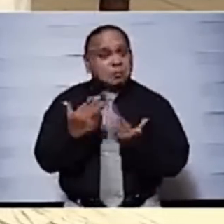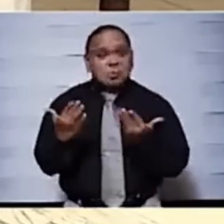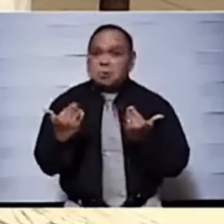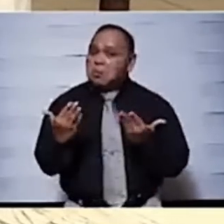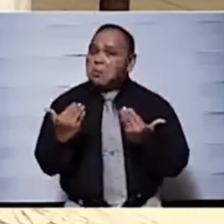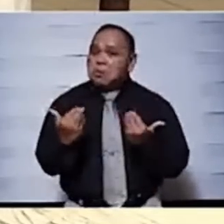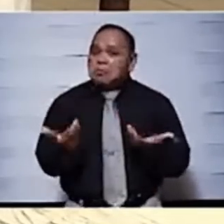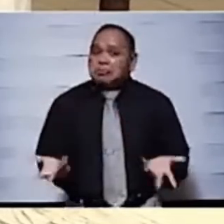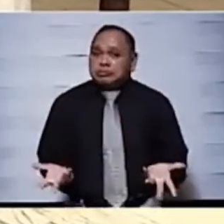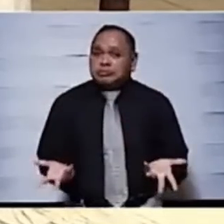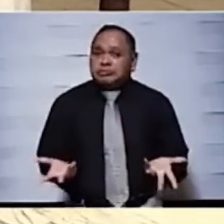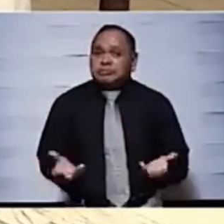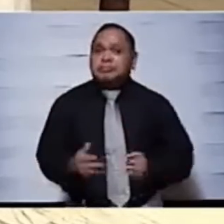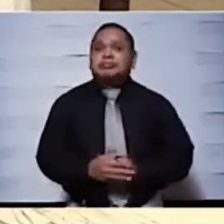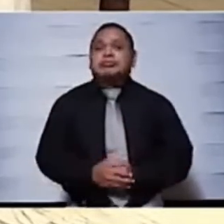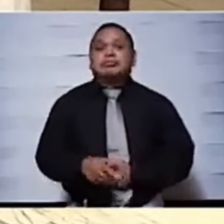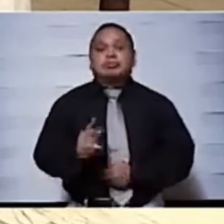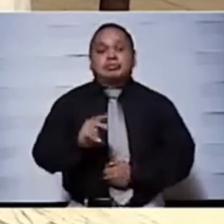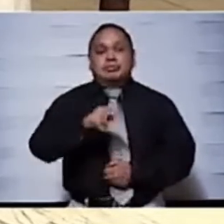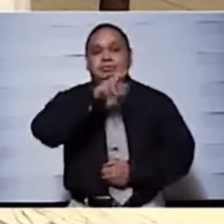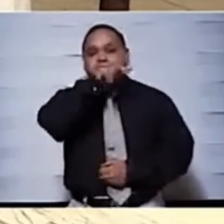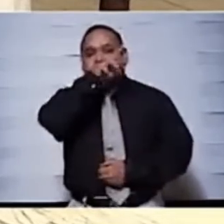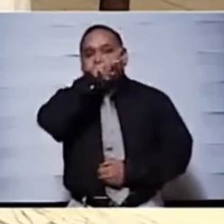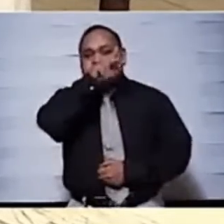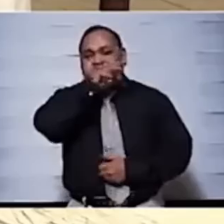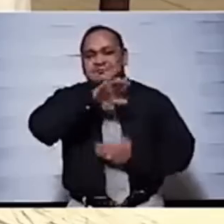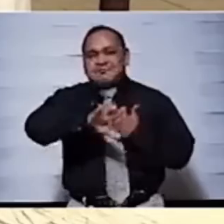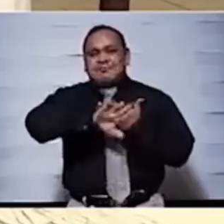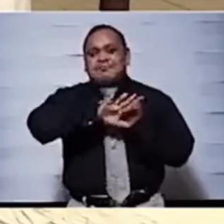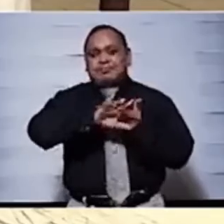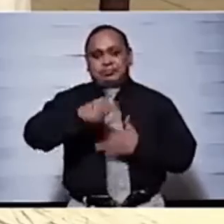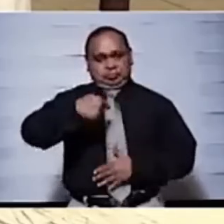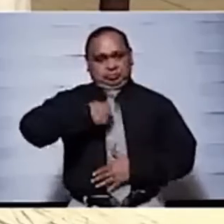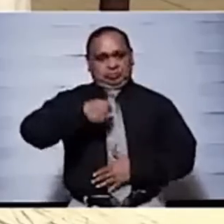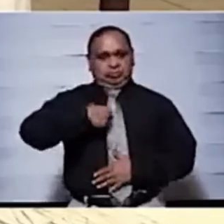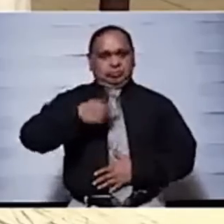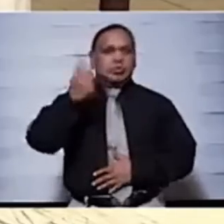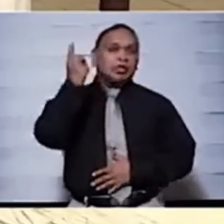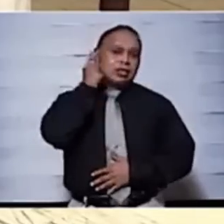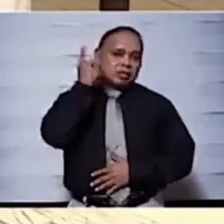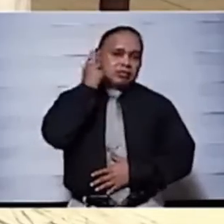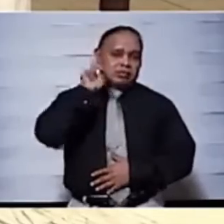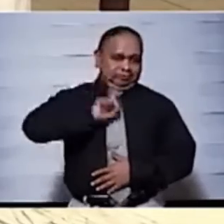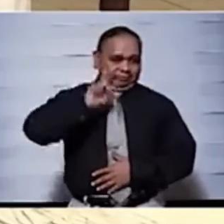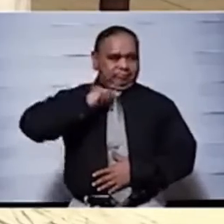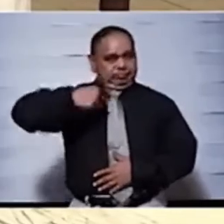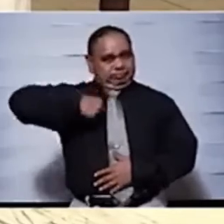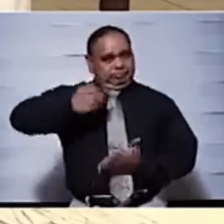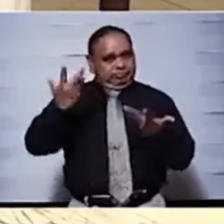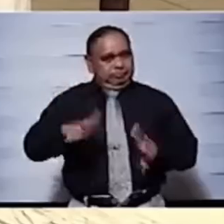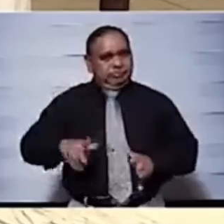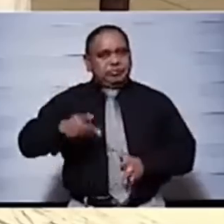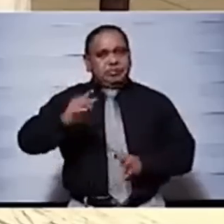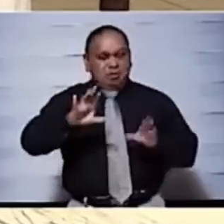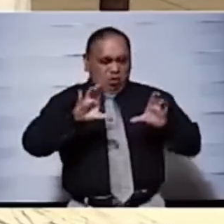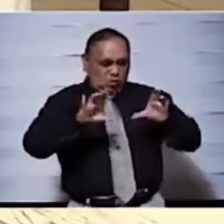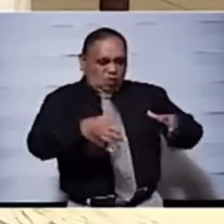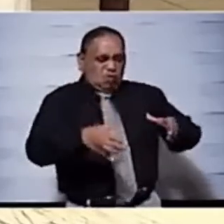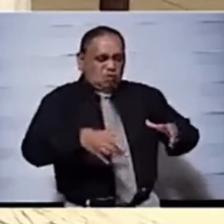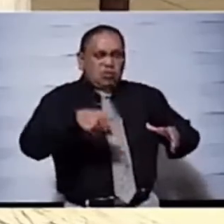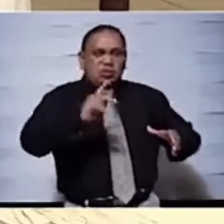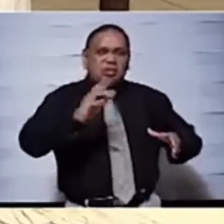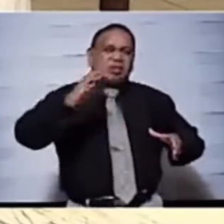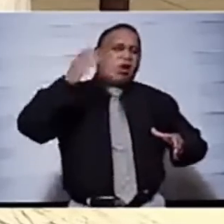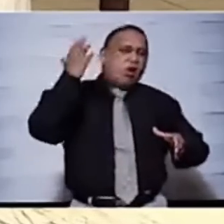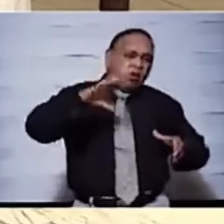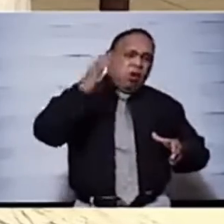lo que más me preocupa, y sí me duele, porque uno que ha sido legisladora, digo, no podemos convertir los congresos en prostíbulos,